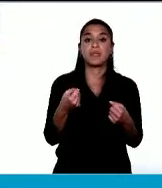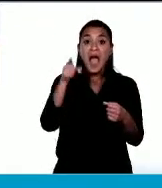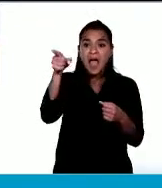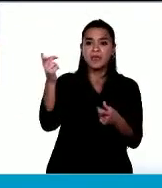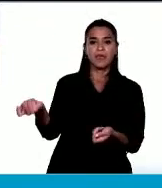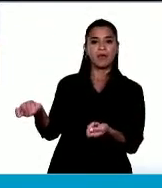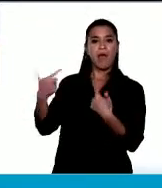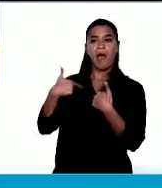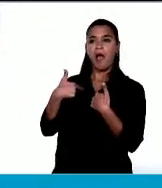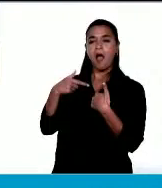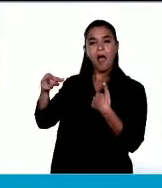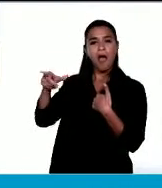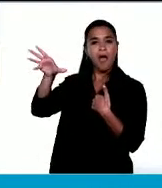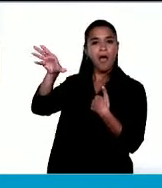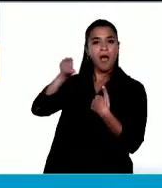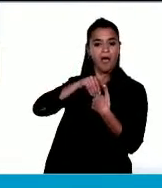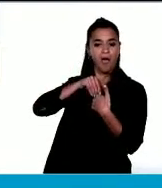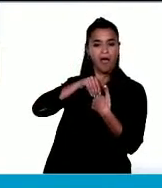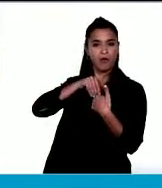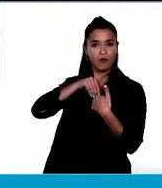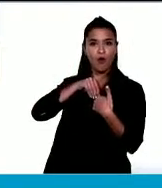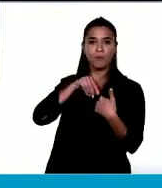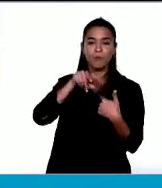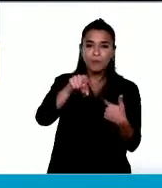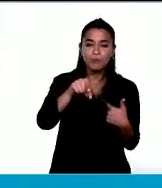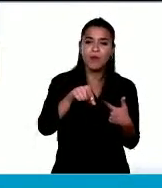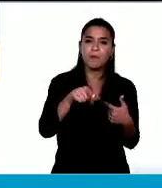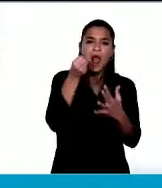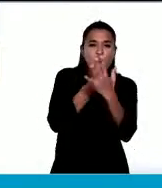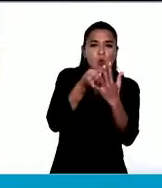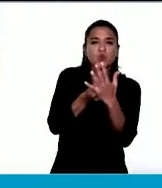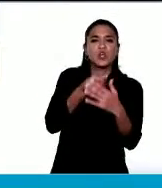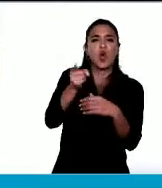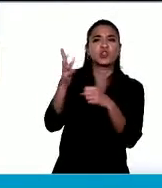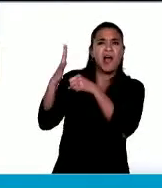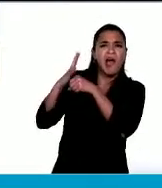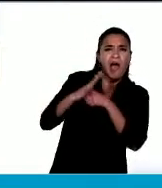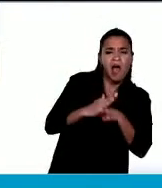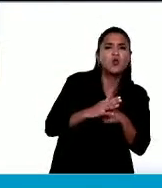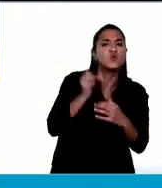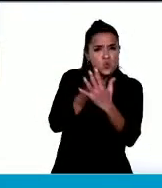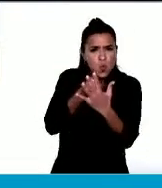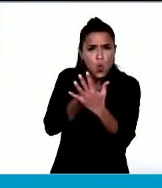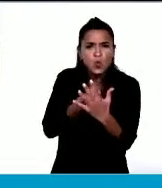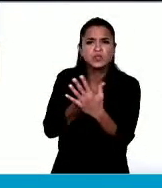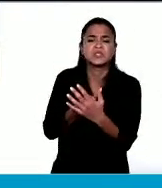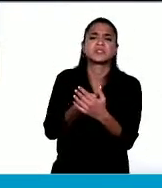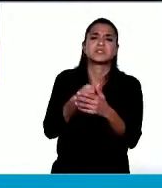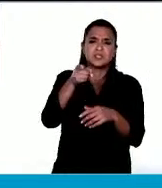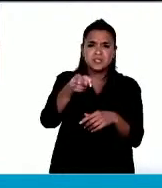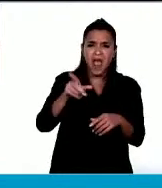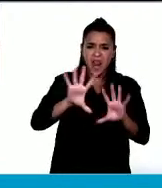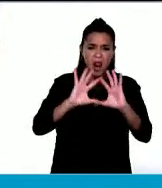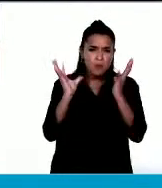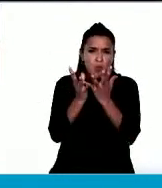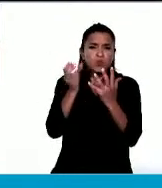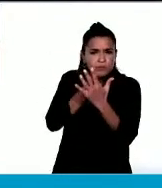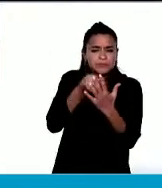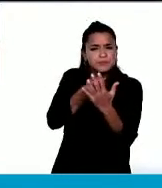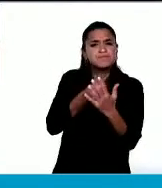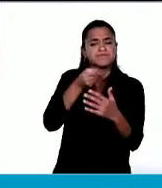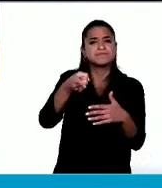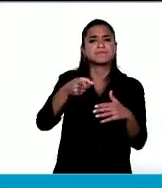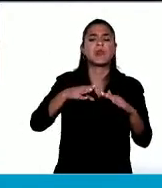inspiración para los que luchan contra la opresión, para los que luchan contra la explotación en el mundo, máxime